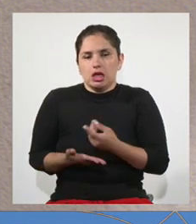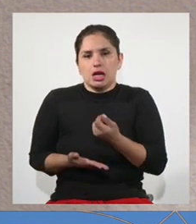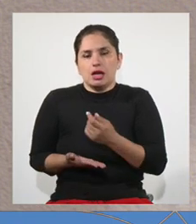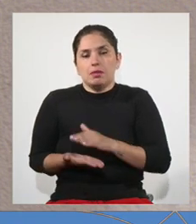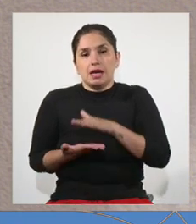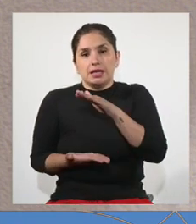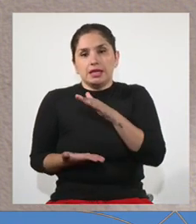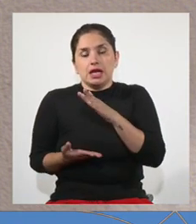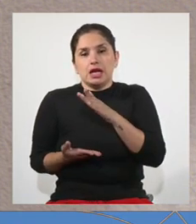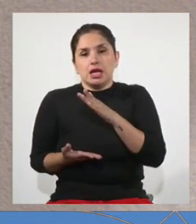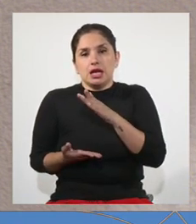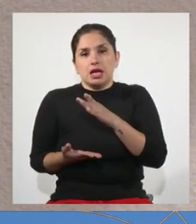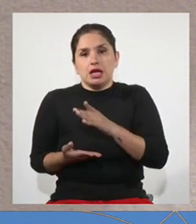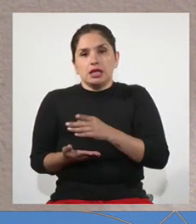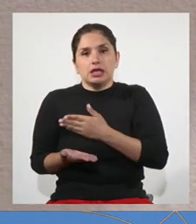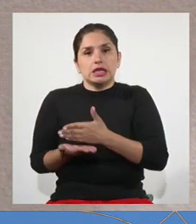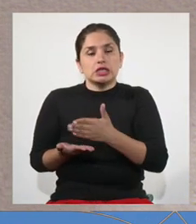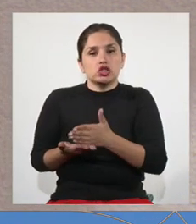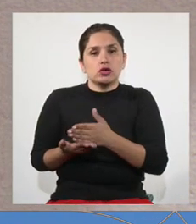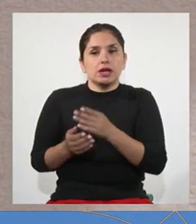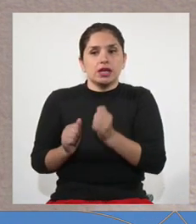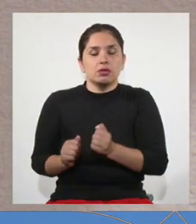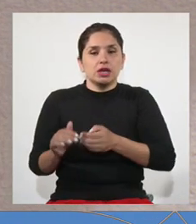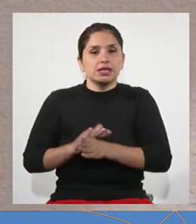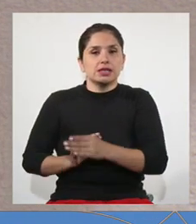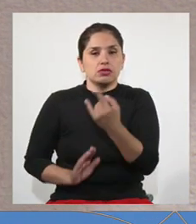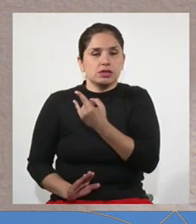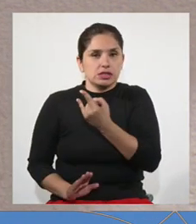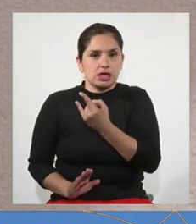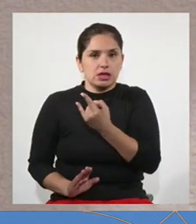poder acceder las mismas universidades, que